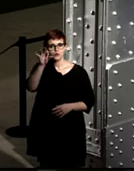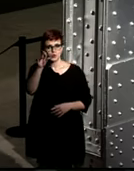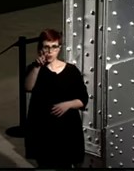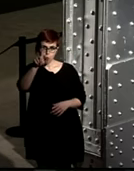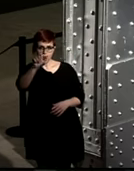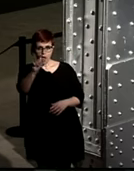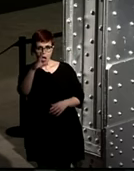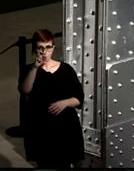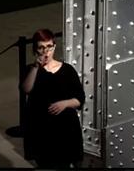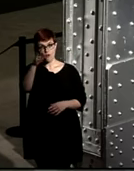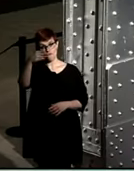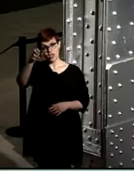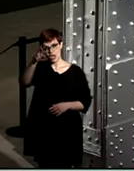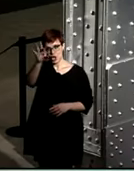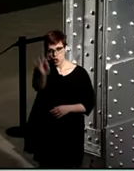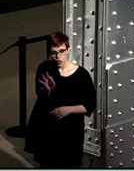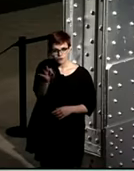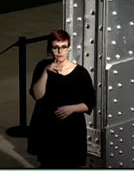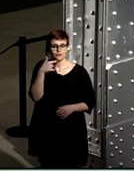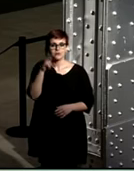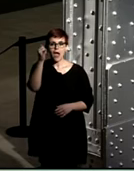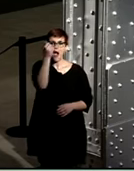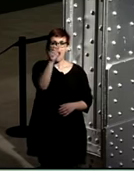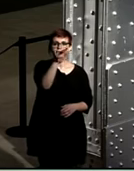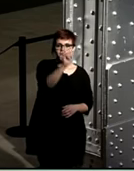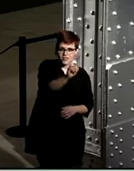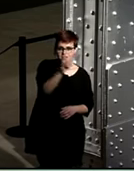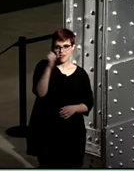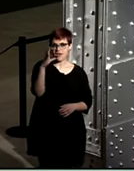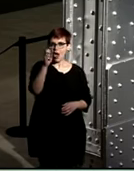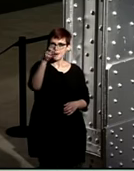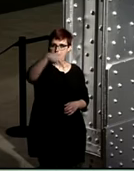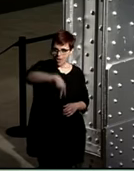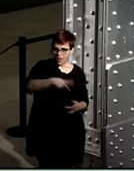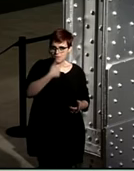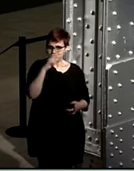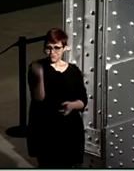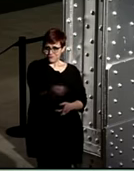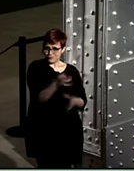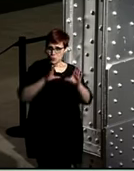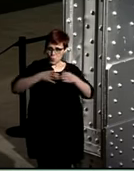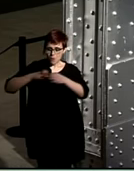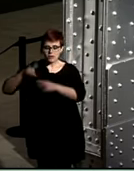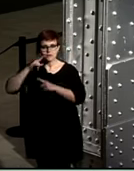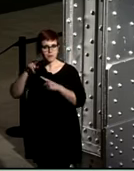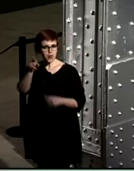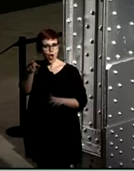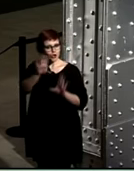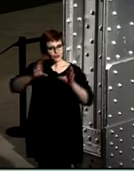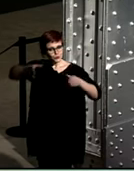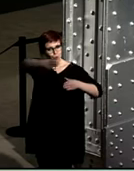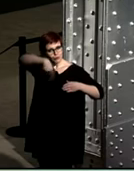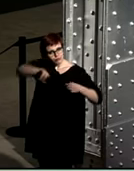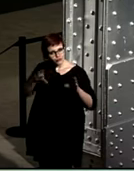Úrsula Corberó, sí, o sea, gente como muy... Claro, Javi, Carmen y tal, y lo que me sorprendió, que lo bien que tratan la comedia, desde